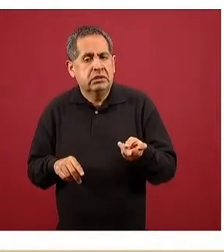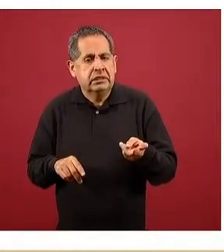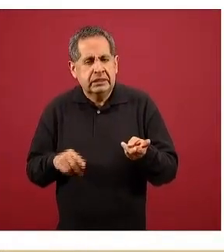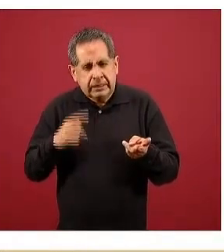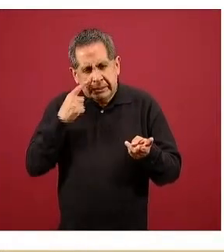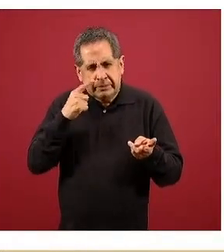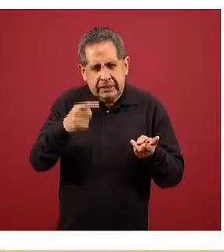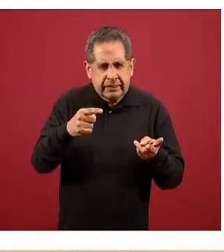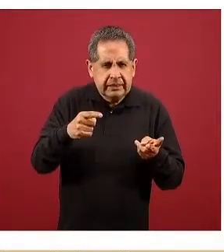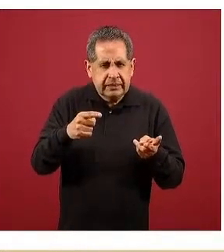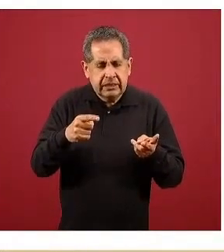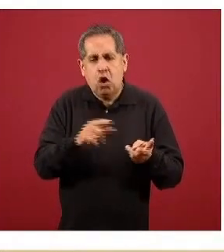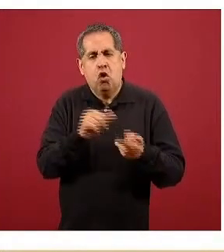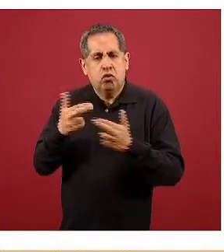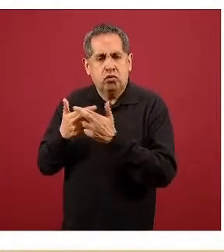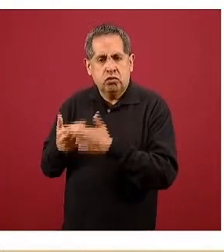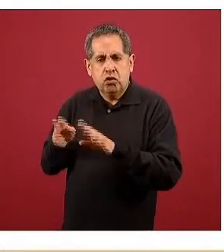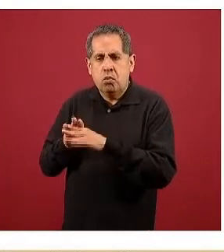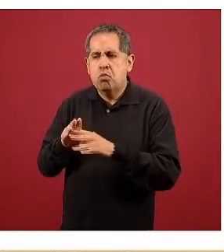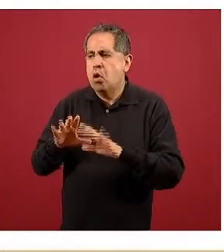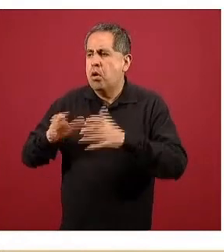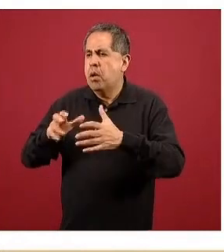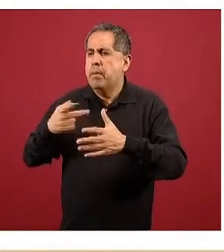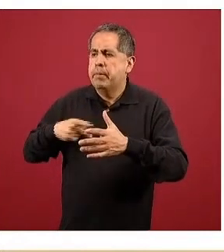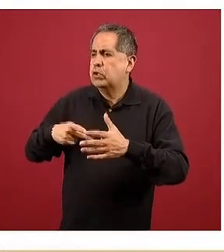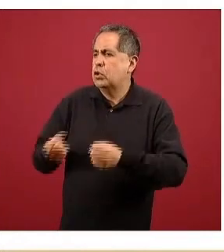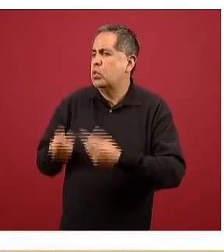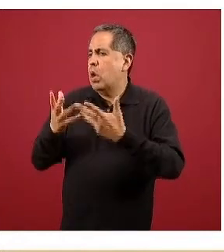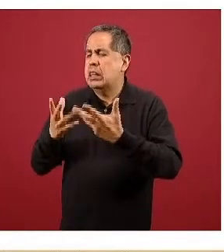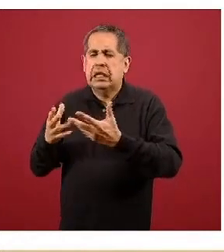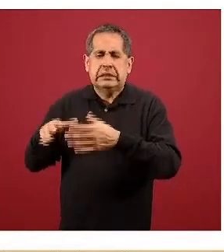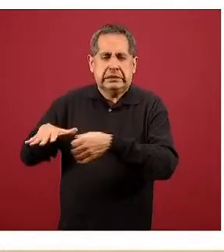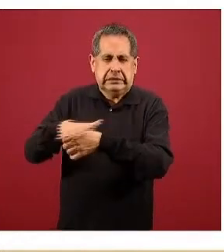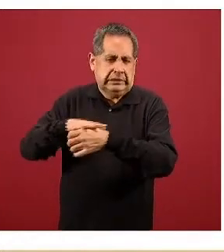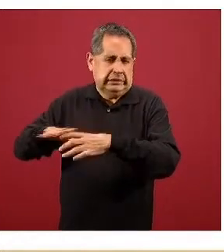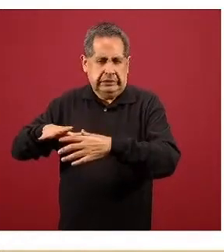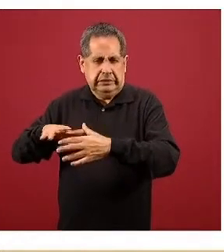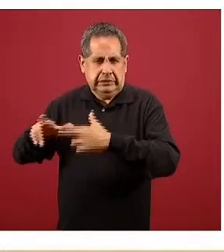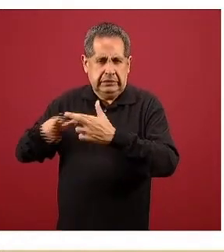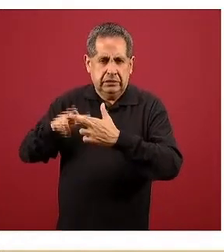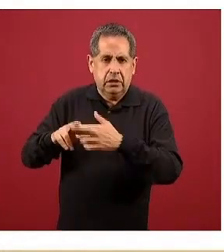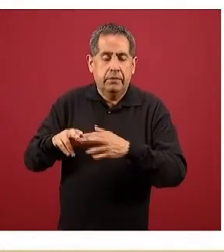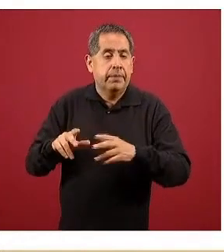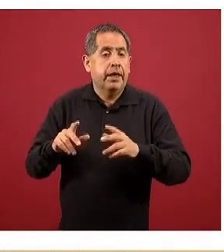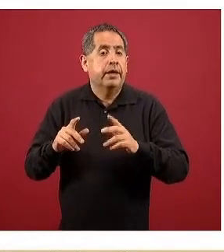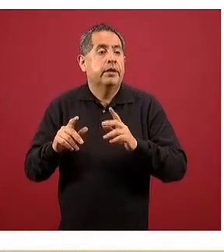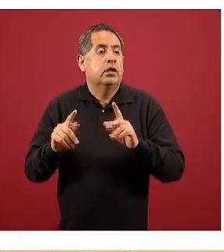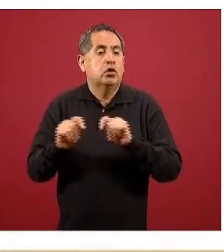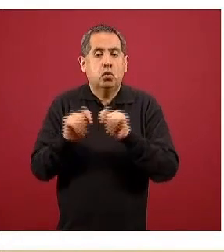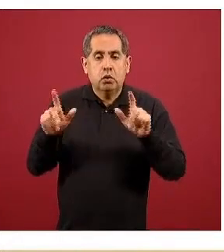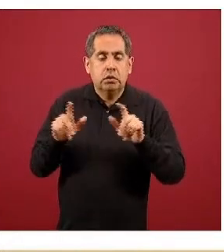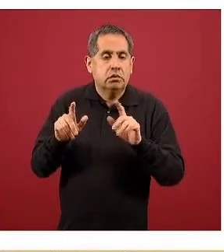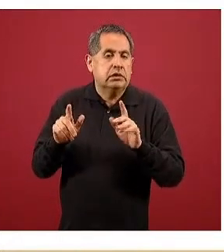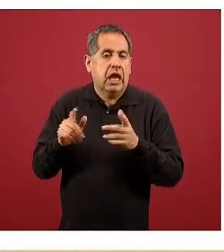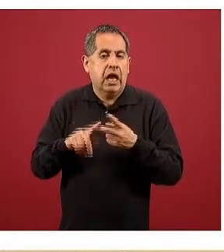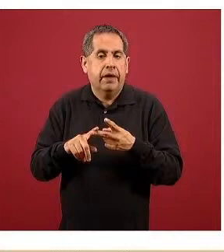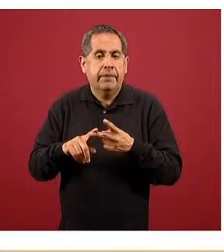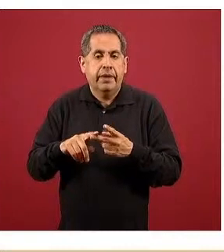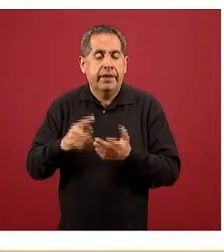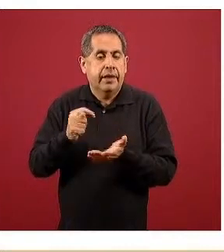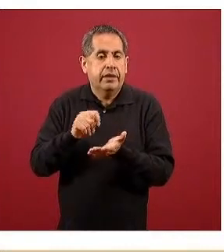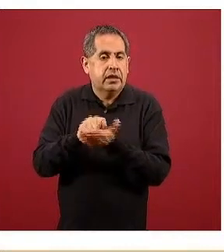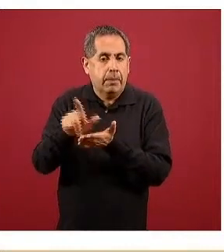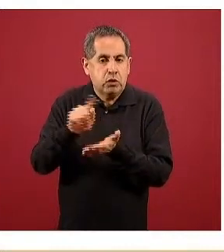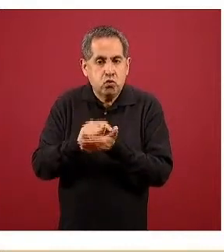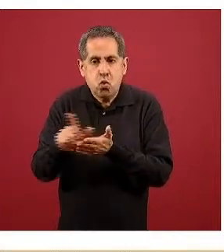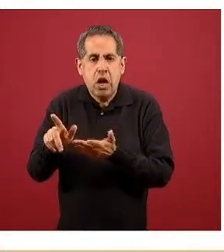se observan aquí, que es una selección por población, incidencia y ubicación geográfica, Tuxtla Gutiérrez y Tapachula, sobre todo